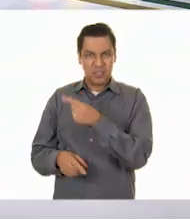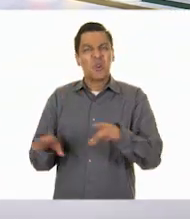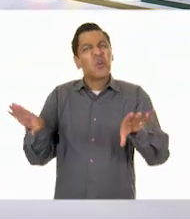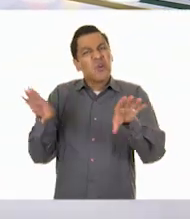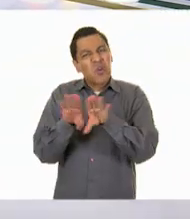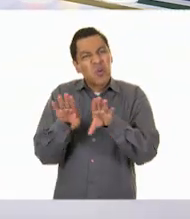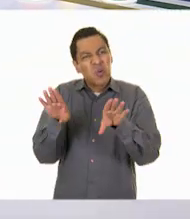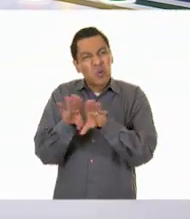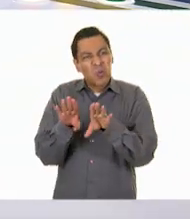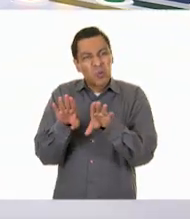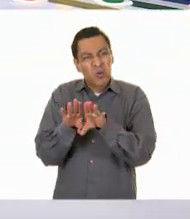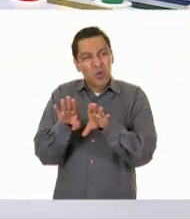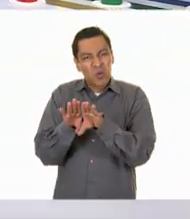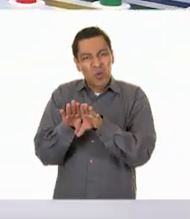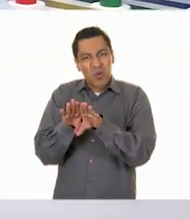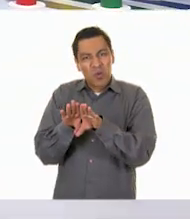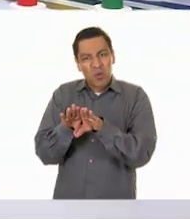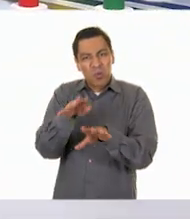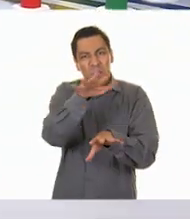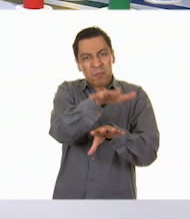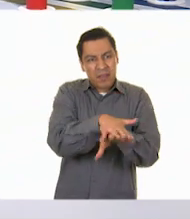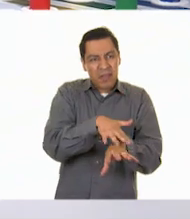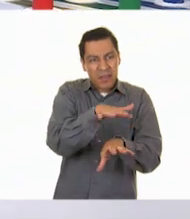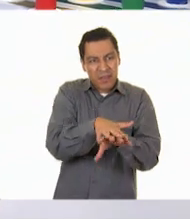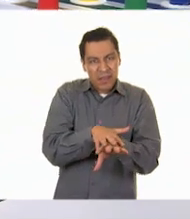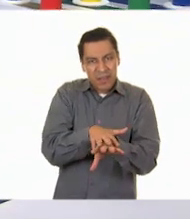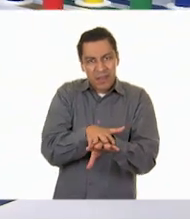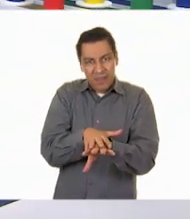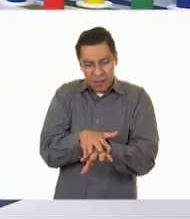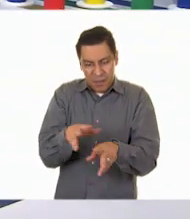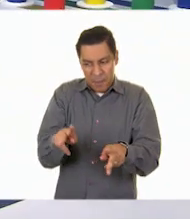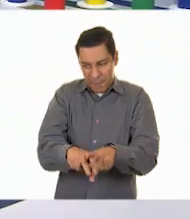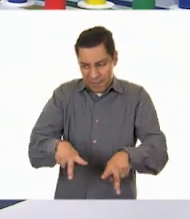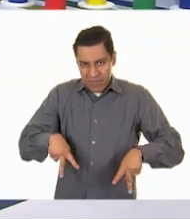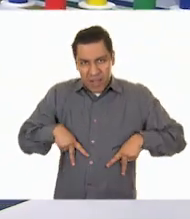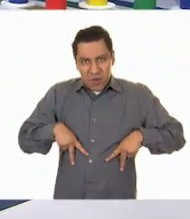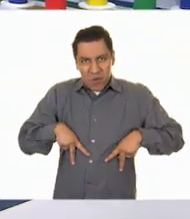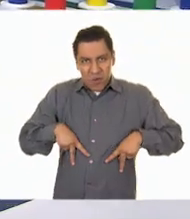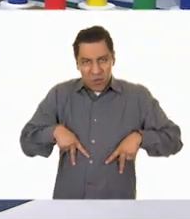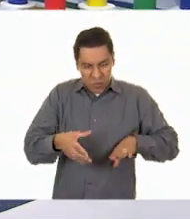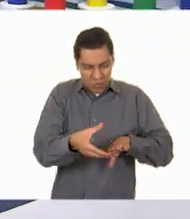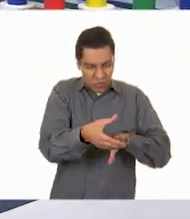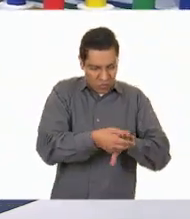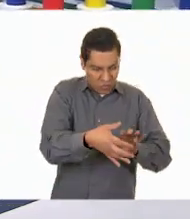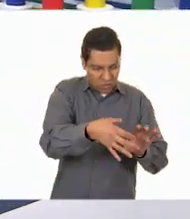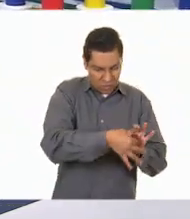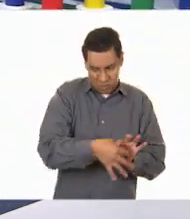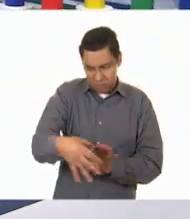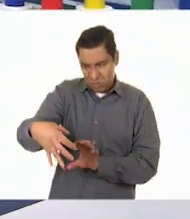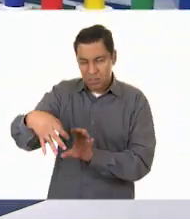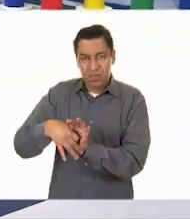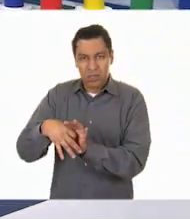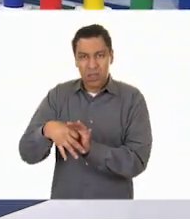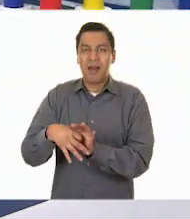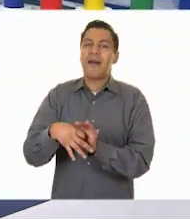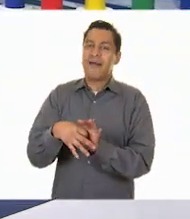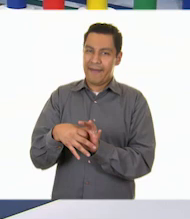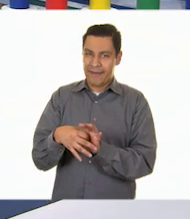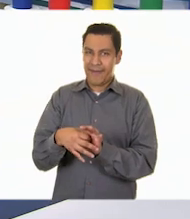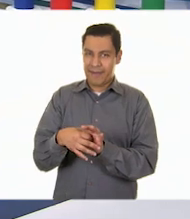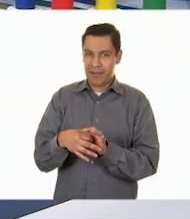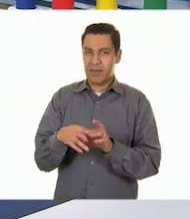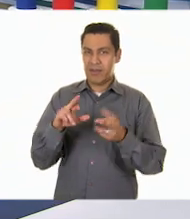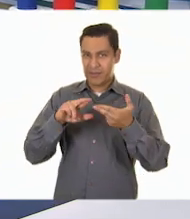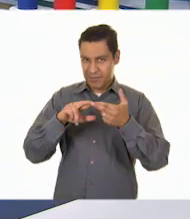unir este es para pieles de pie al pantalón pues para eso tenemos las ligas baja